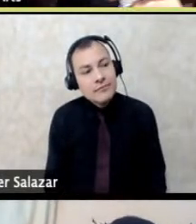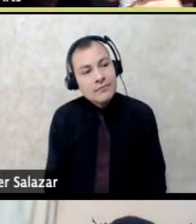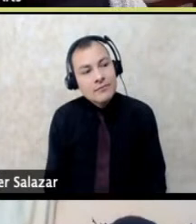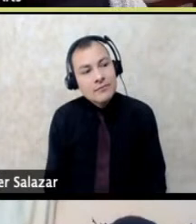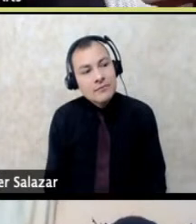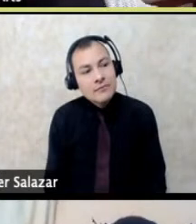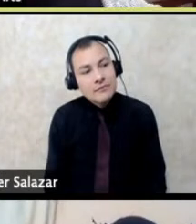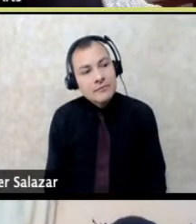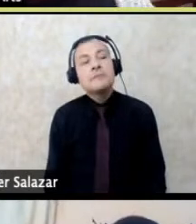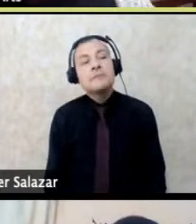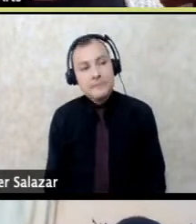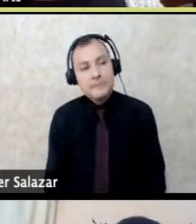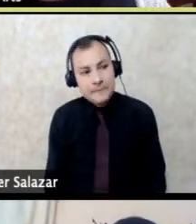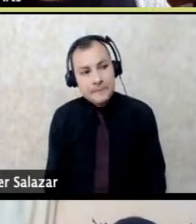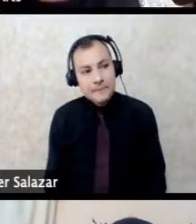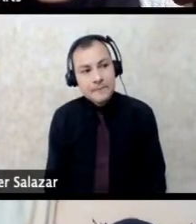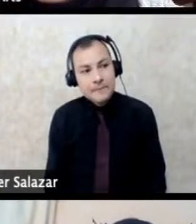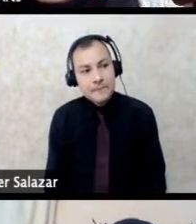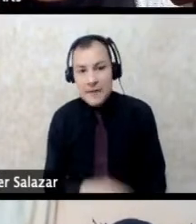Ok,